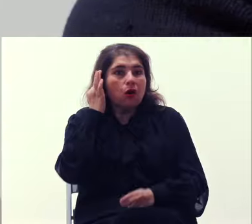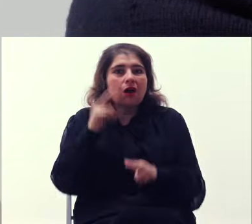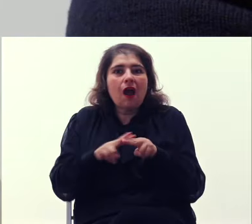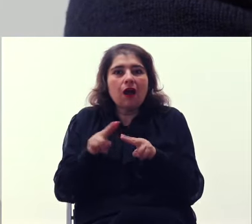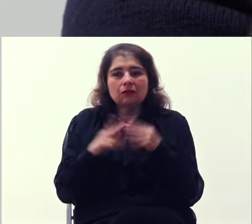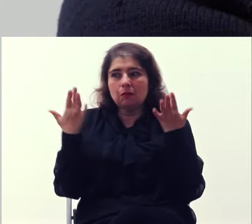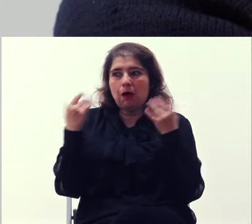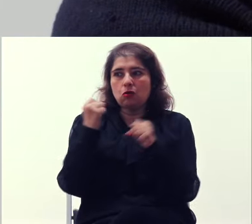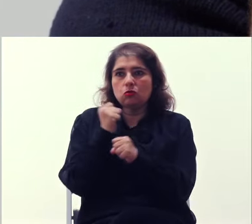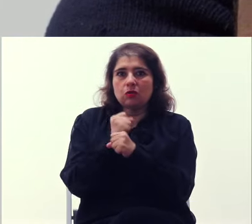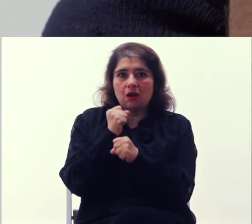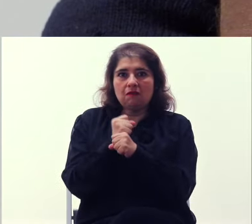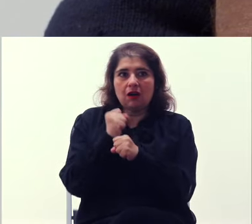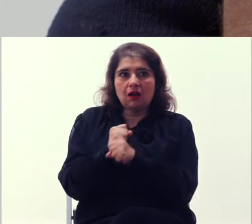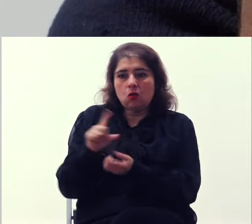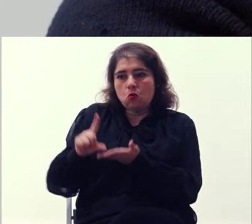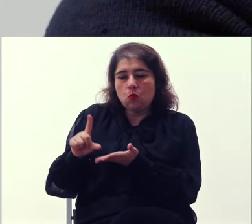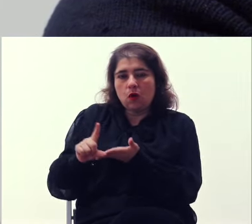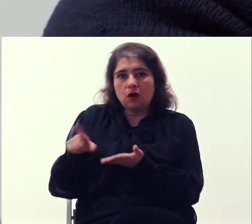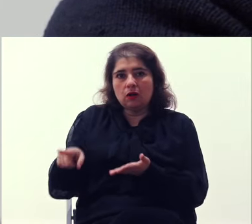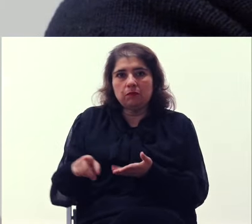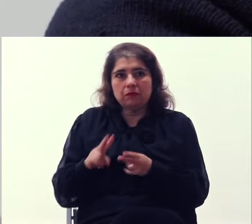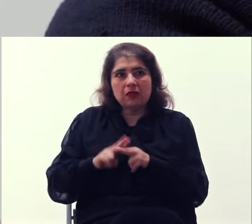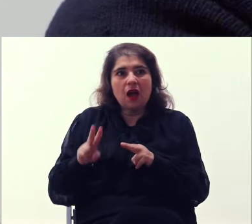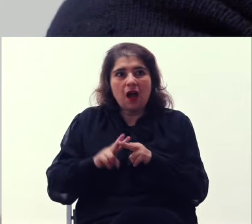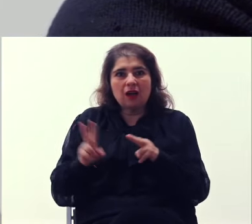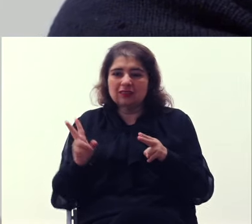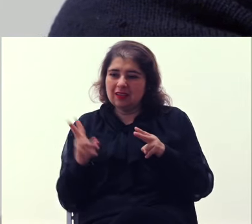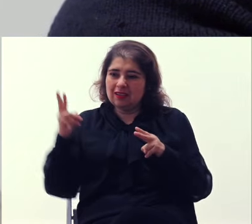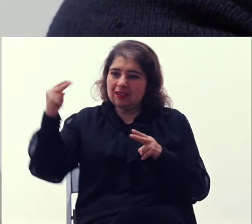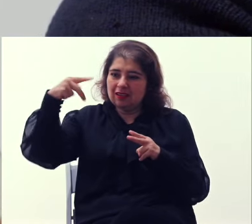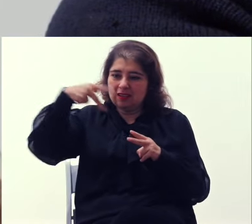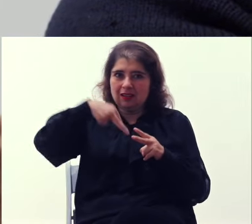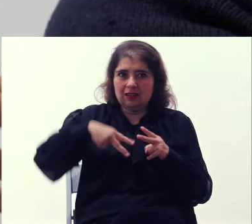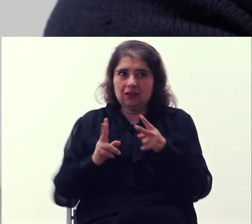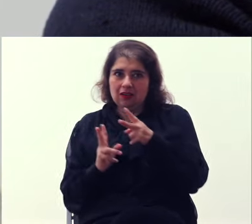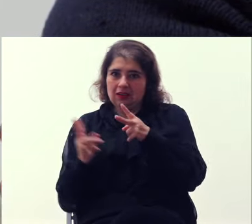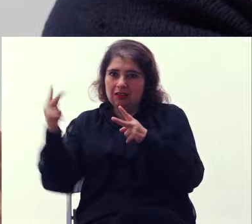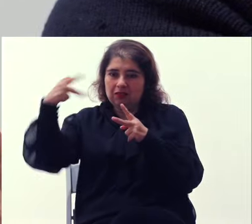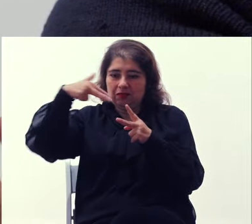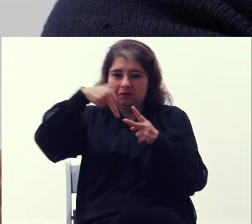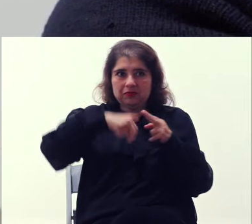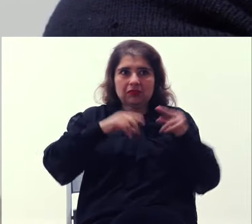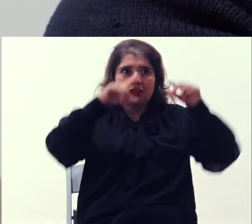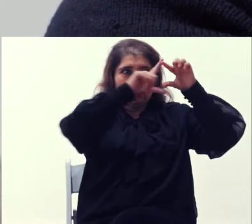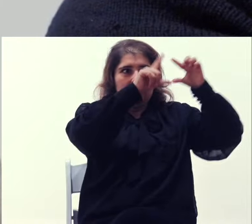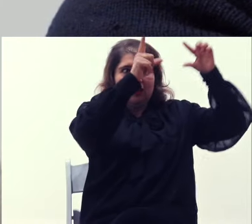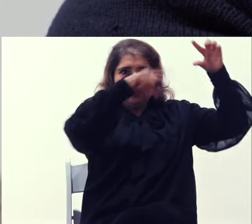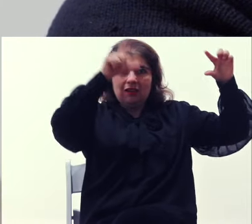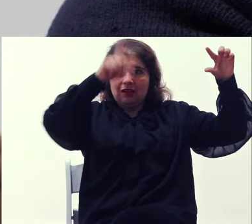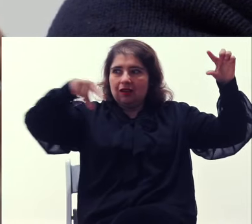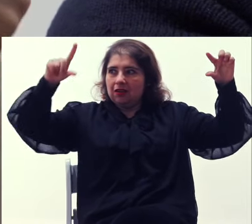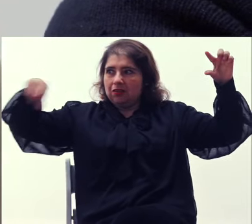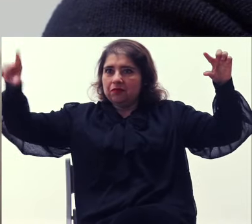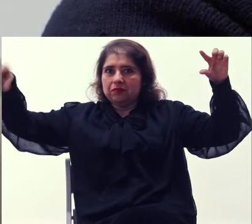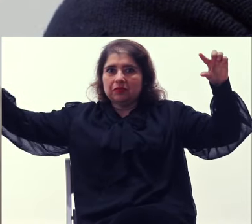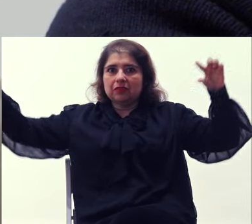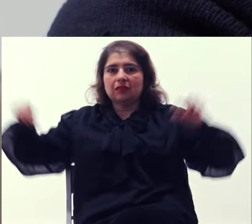una artesana, ¿no es cierto?, de ese territorio que construía esas guirnaldas.